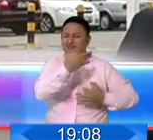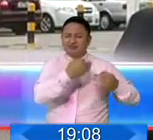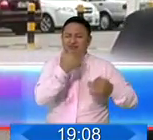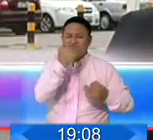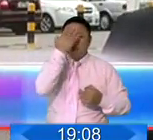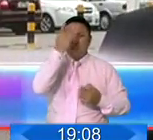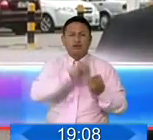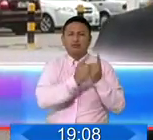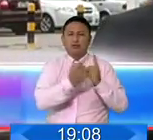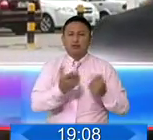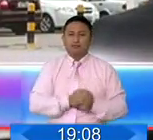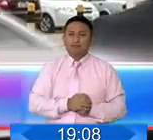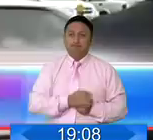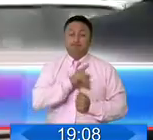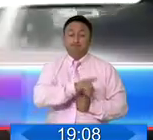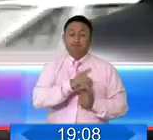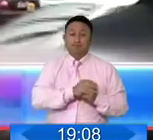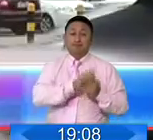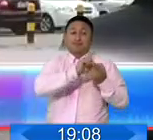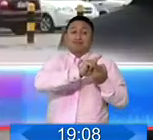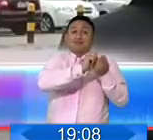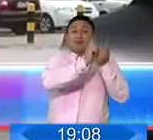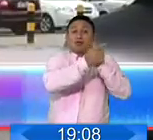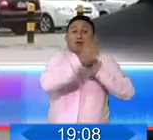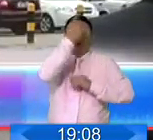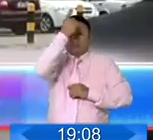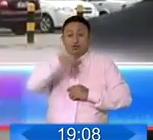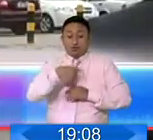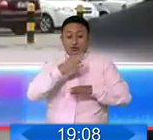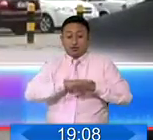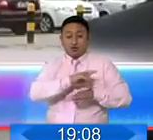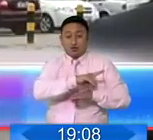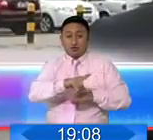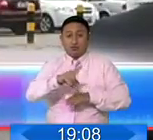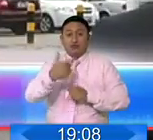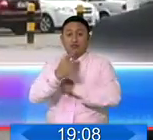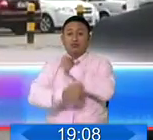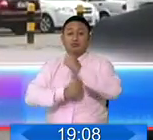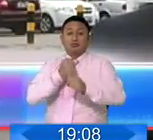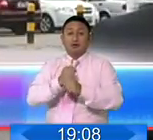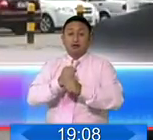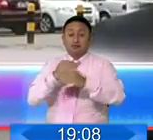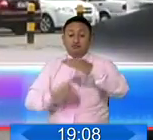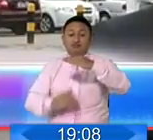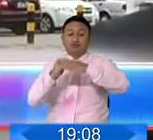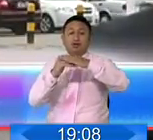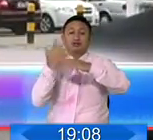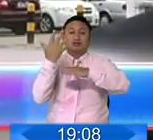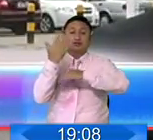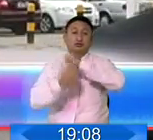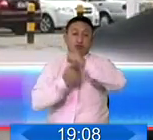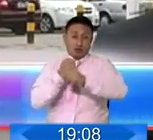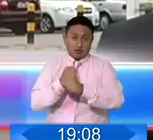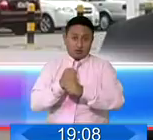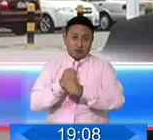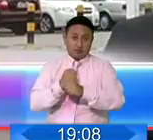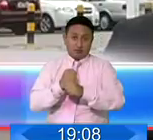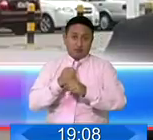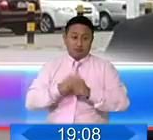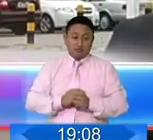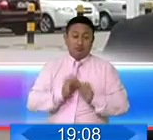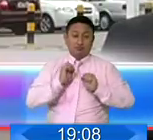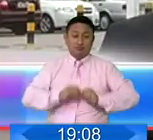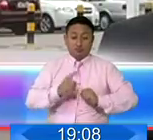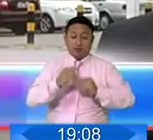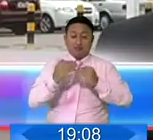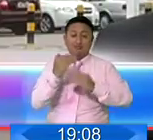A ver, la sustitución de medida cautelar se da en delitos cuya pena asciende hasta 5 años. La revocatoria, cuando